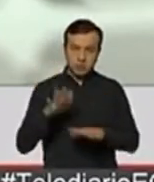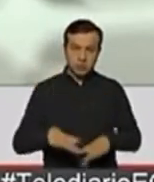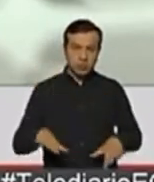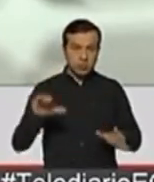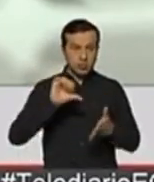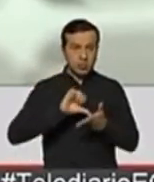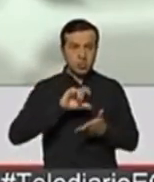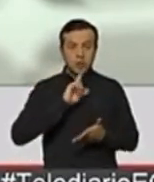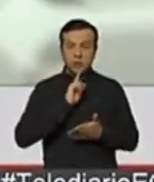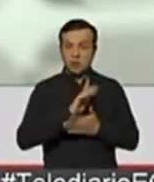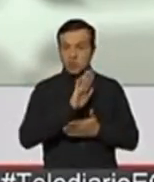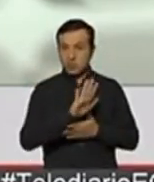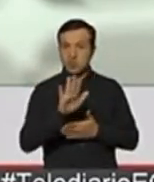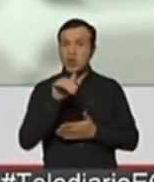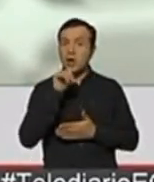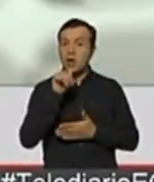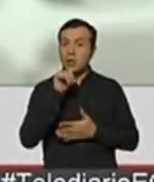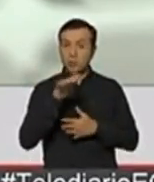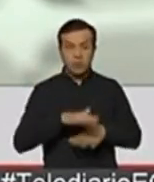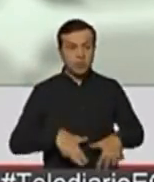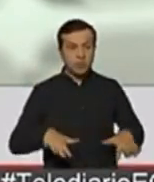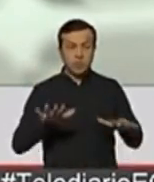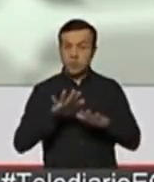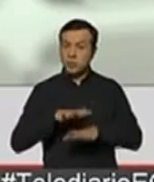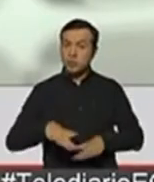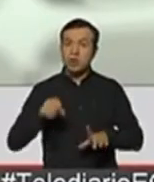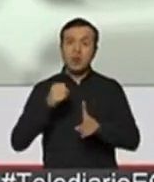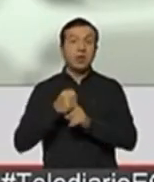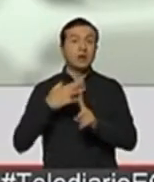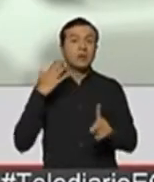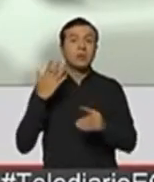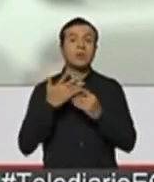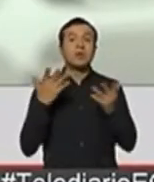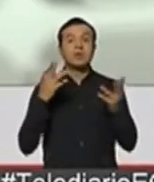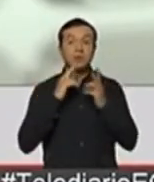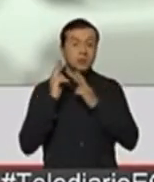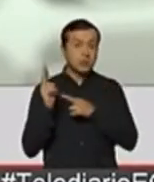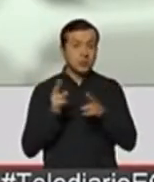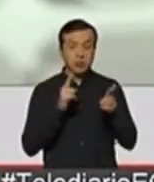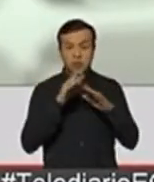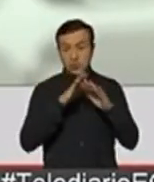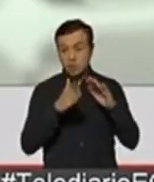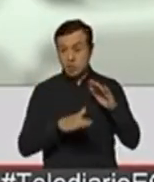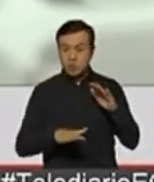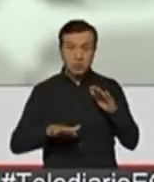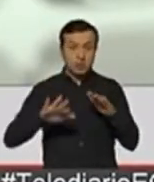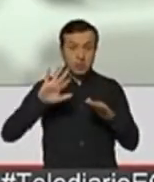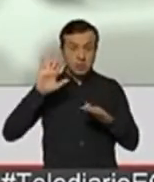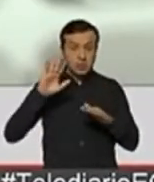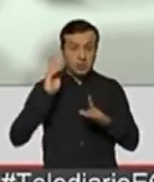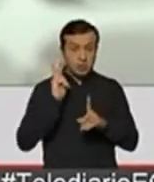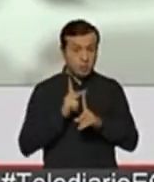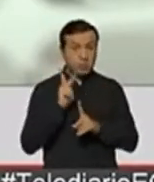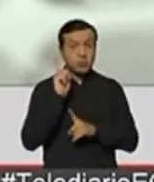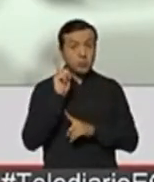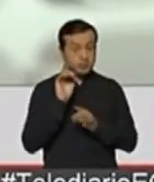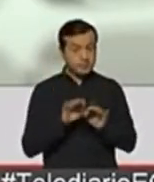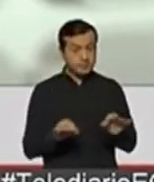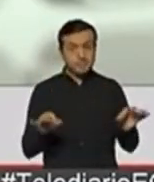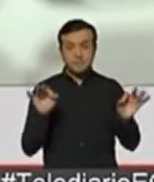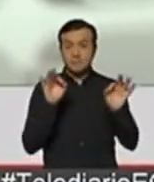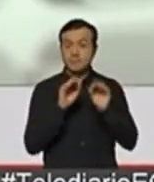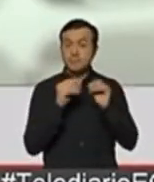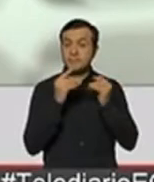ciudades en el agua y el impacto de nuestras ciudades en los ríos y quebradas, donde hay un componente adicional muy fuerte